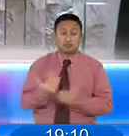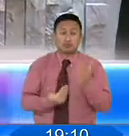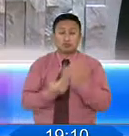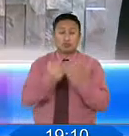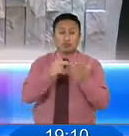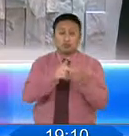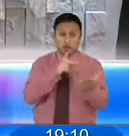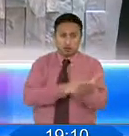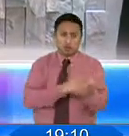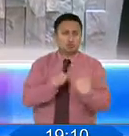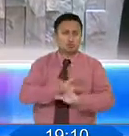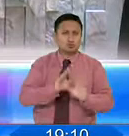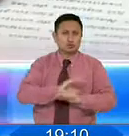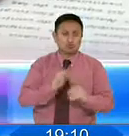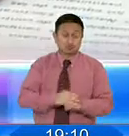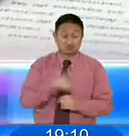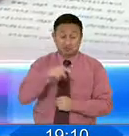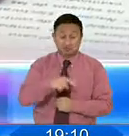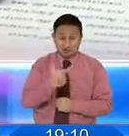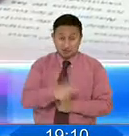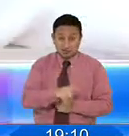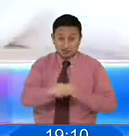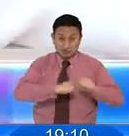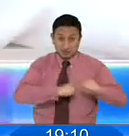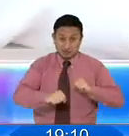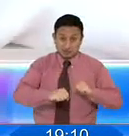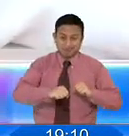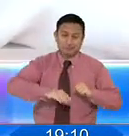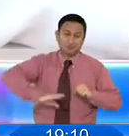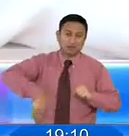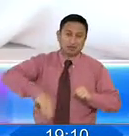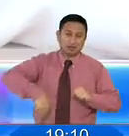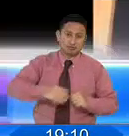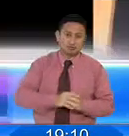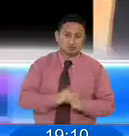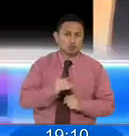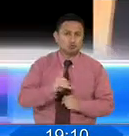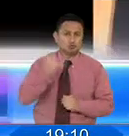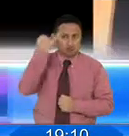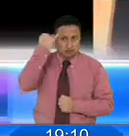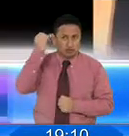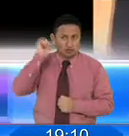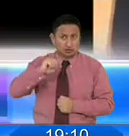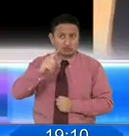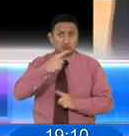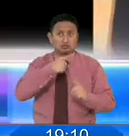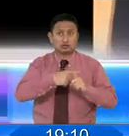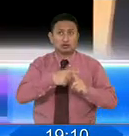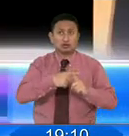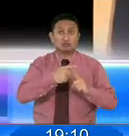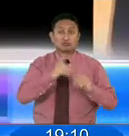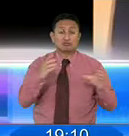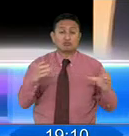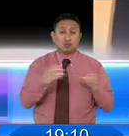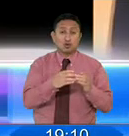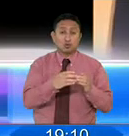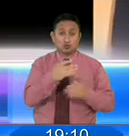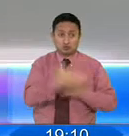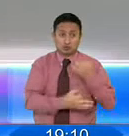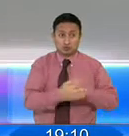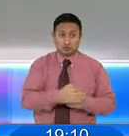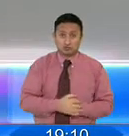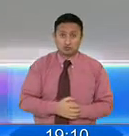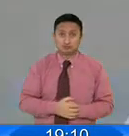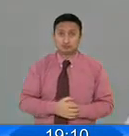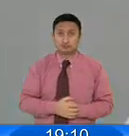porque eso retrasaría el trabajo legislativo la iniciativa en sí resulta positiva para los miembros de la comisión de justicia que para mí